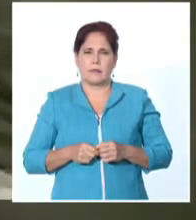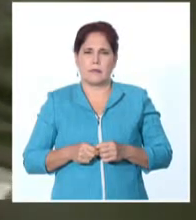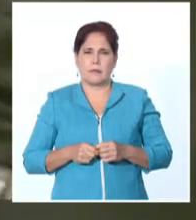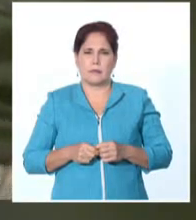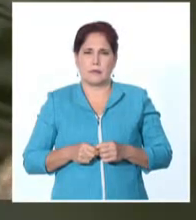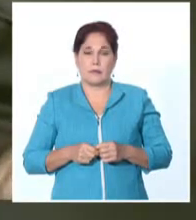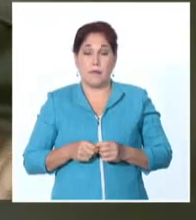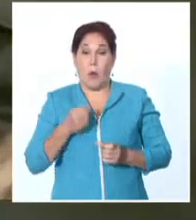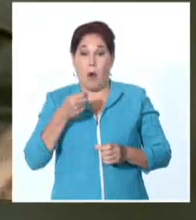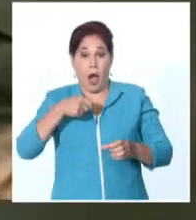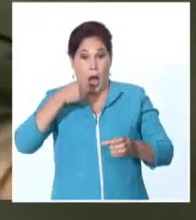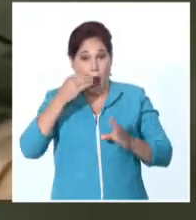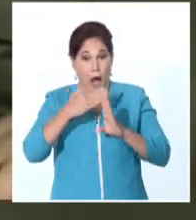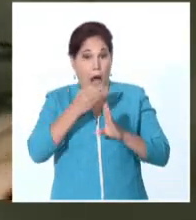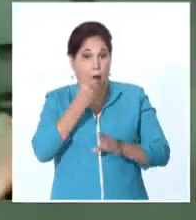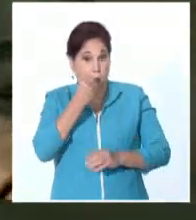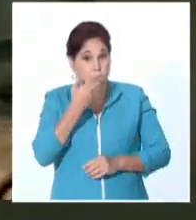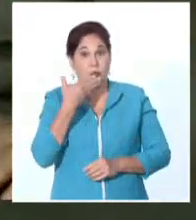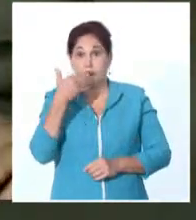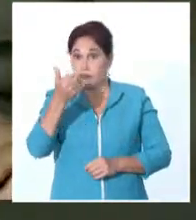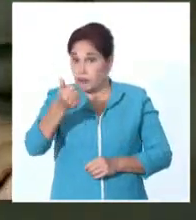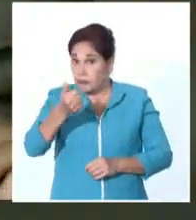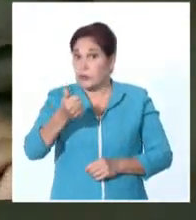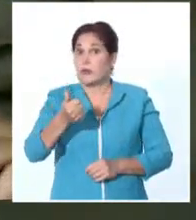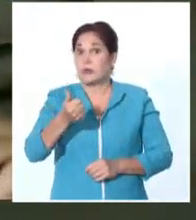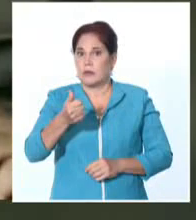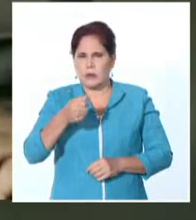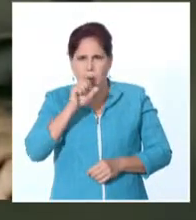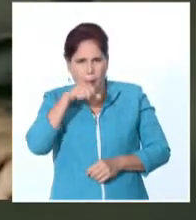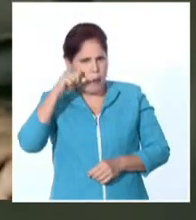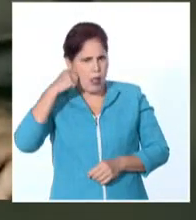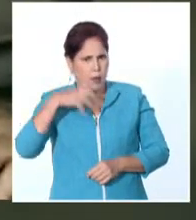Tremendo almuerzo. Me dieron pollo.